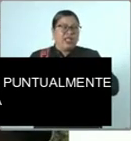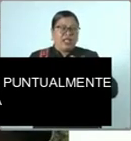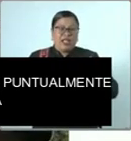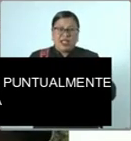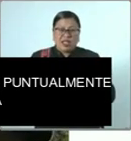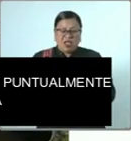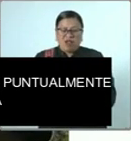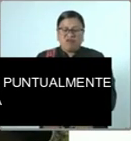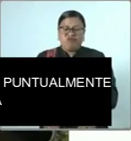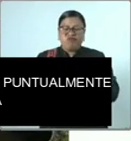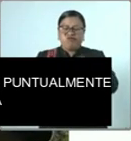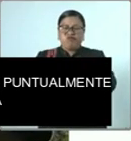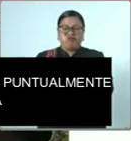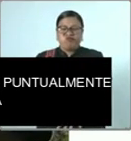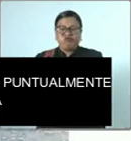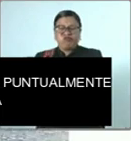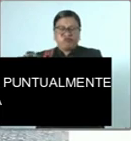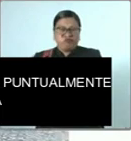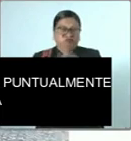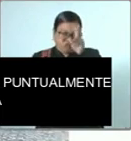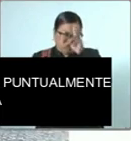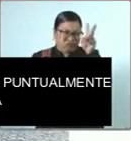los arroyos. La que sigue.